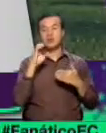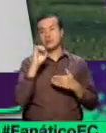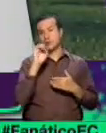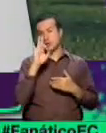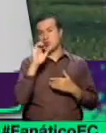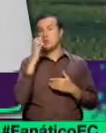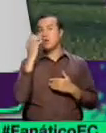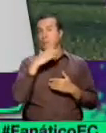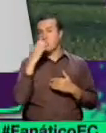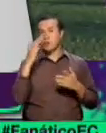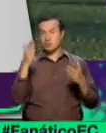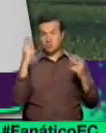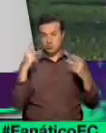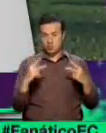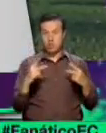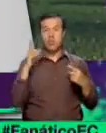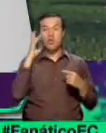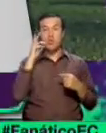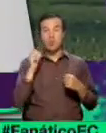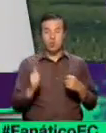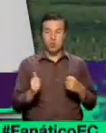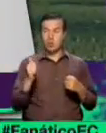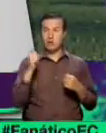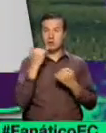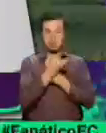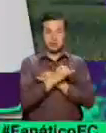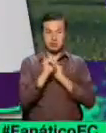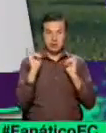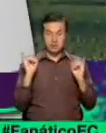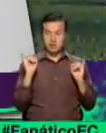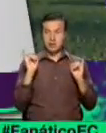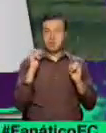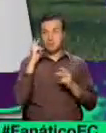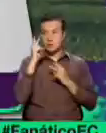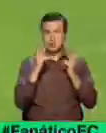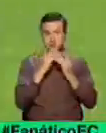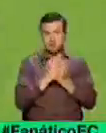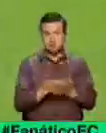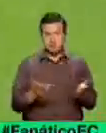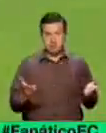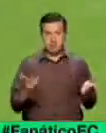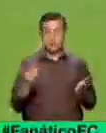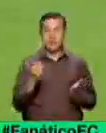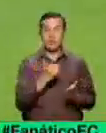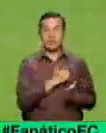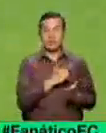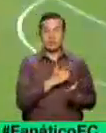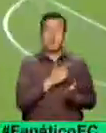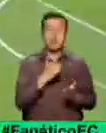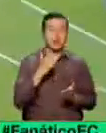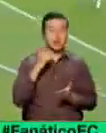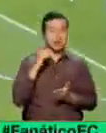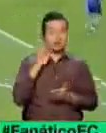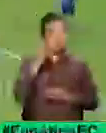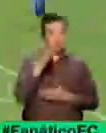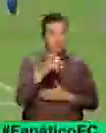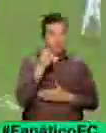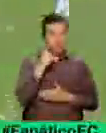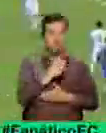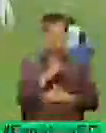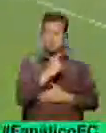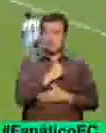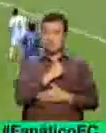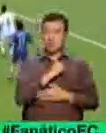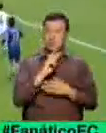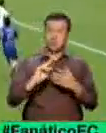City en Ambato y ante Deportivo Cuenca e Independiente del Valle como visitante. Liga de Quito y Delfín ya no dependen de sí para